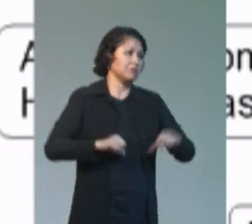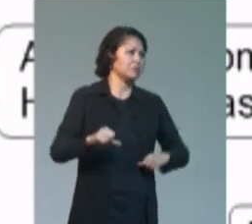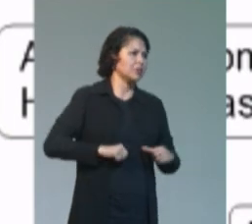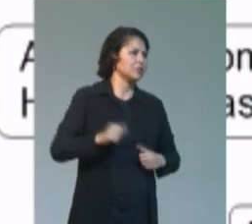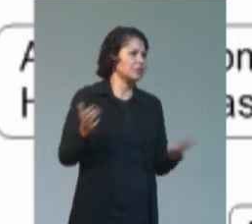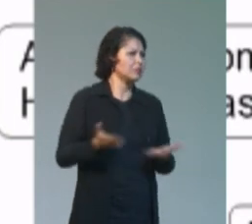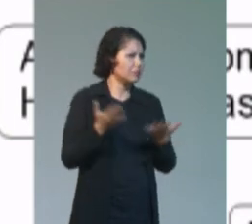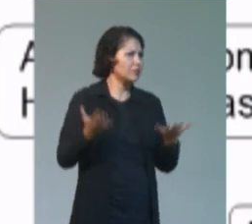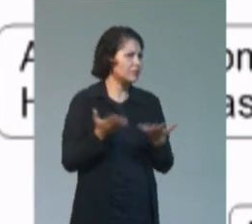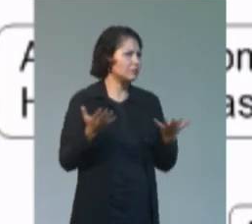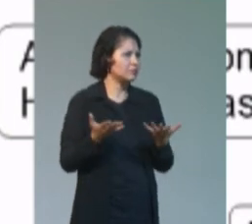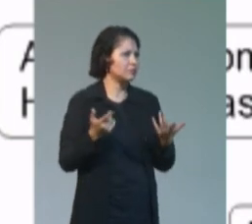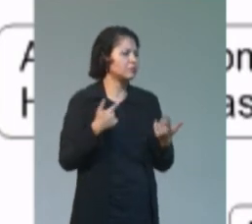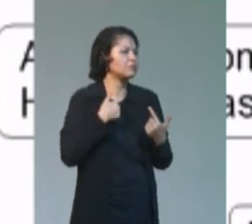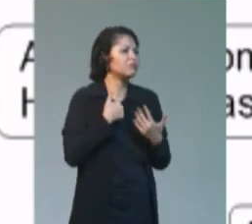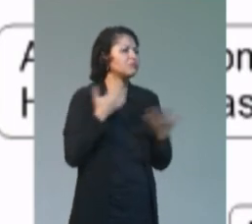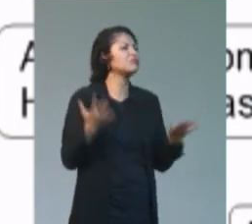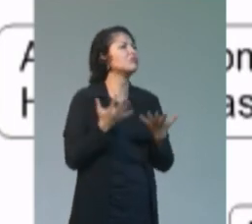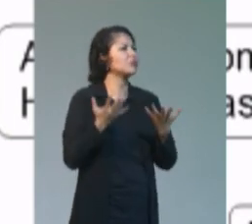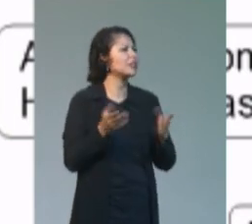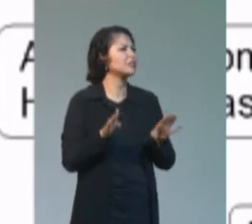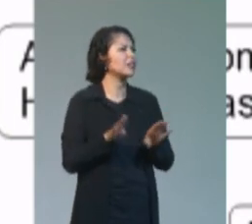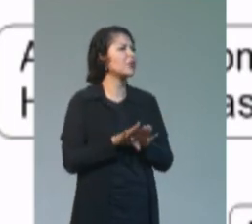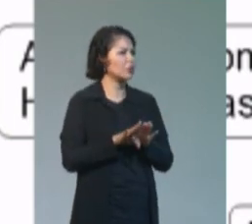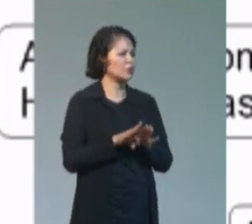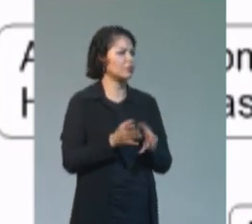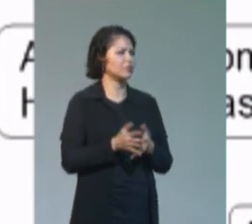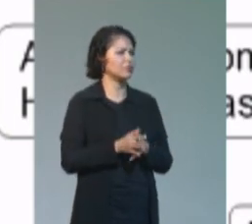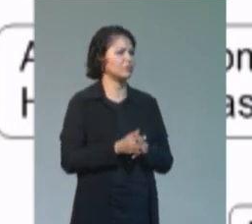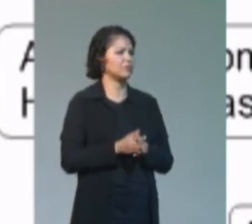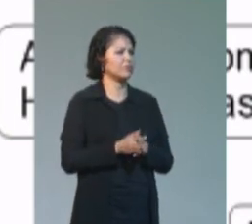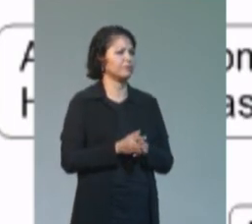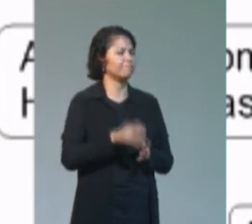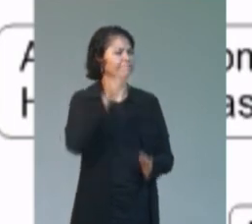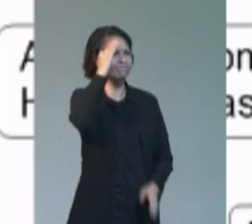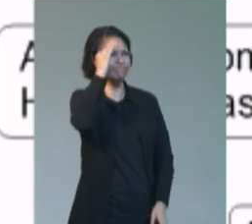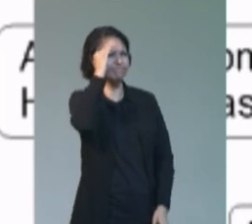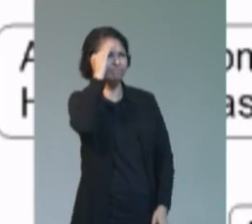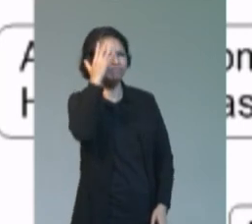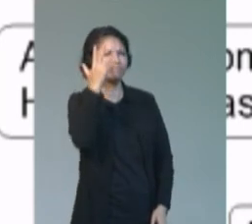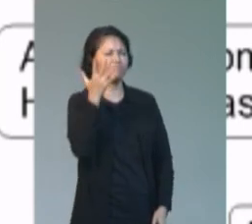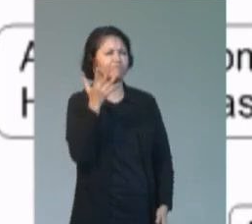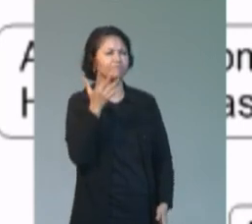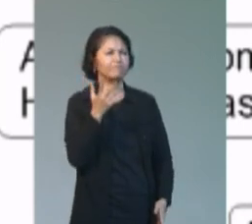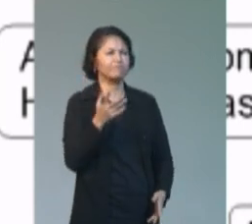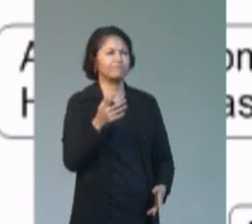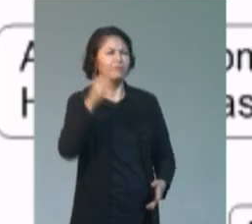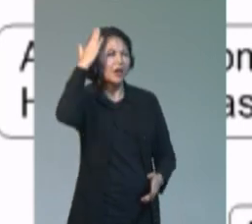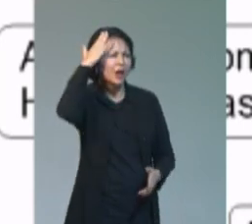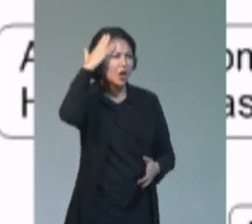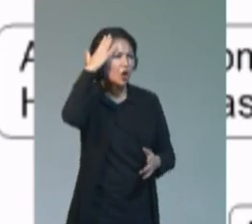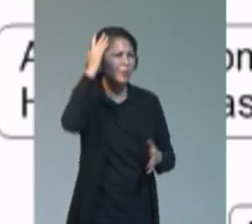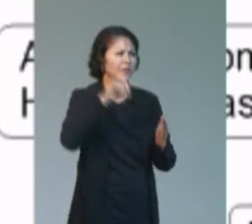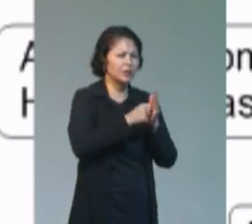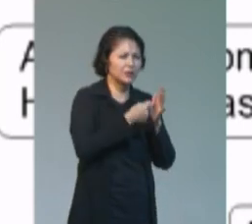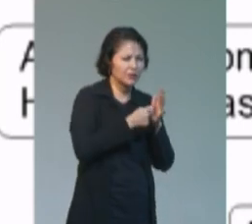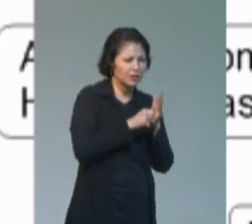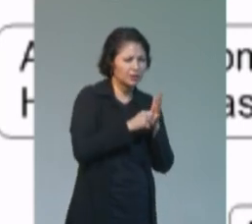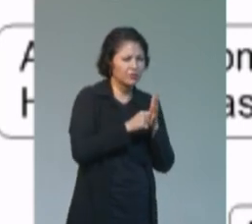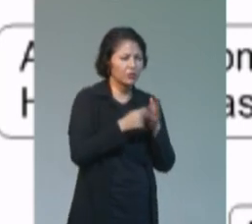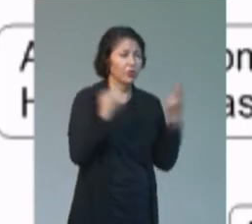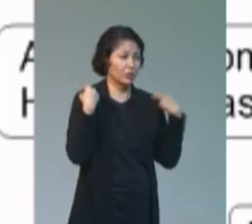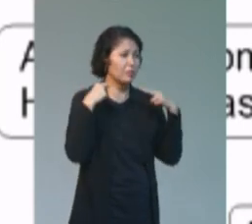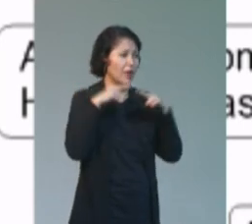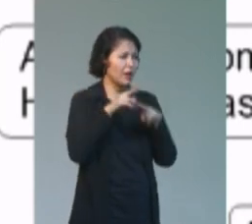nosotros podemos llevar a cabo y por ejemplo también reflexionar sobre qué tipo de competencias tecnológicas tiene que tener un